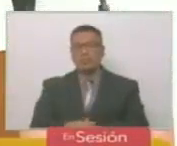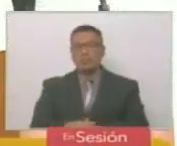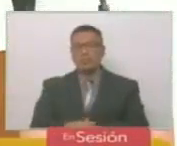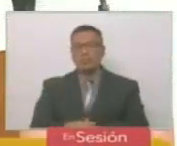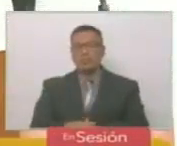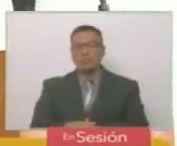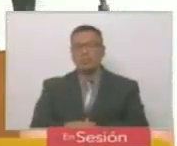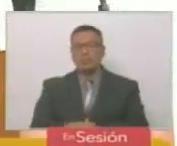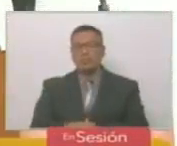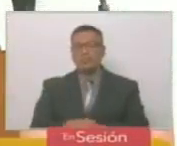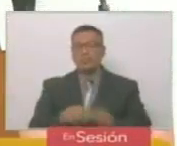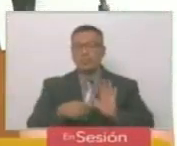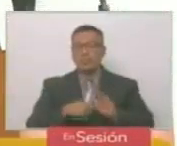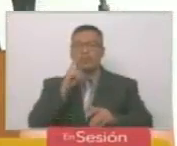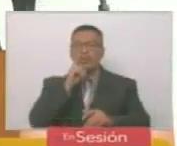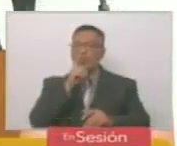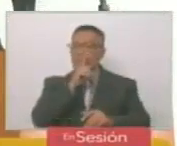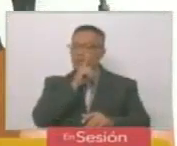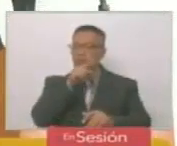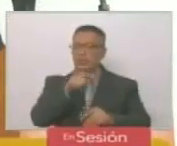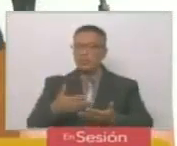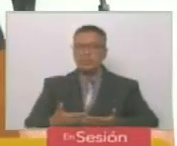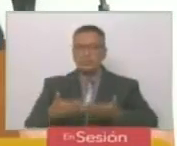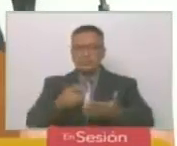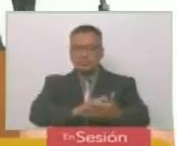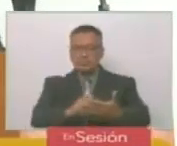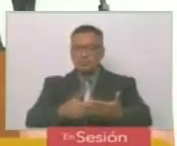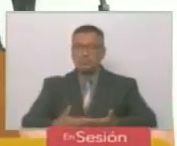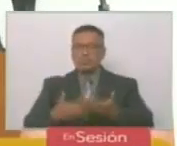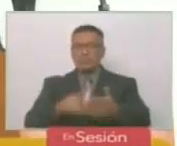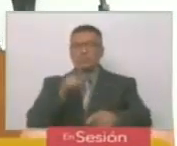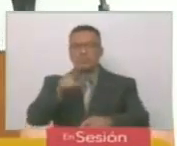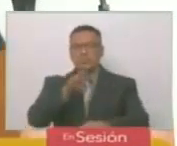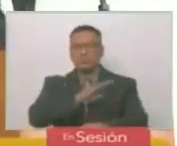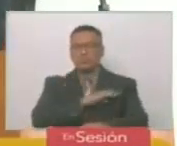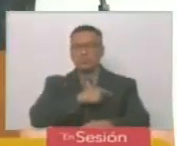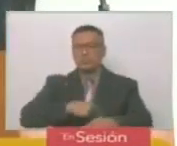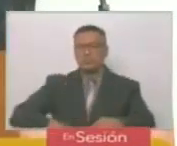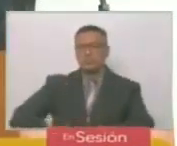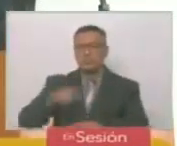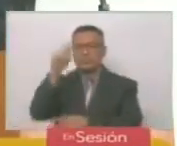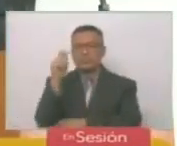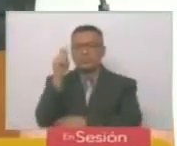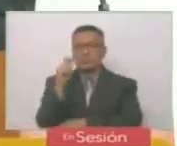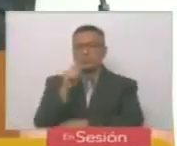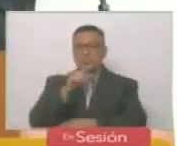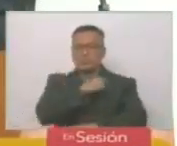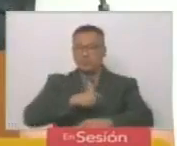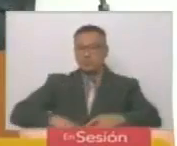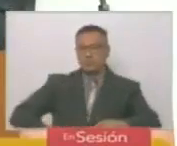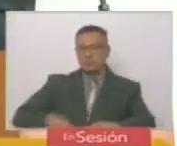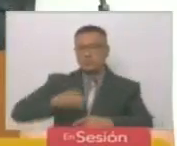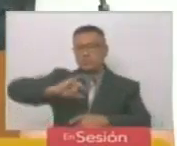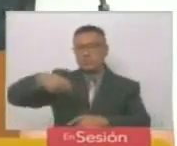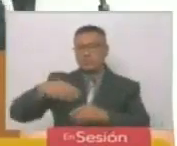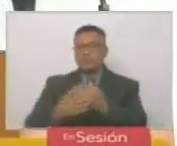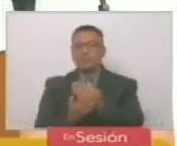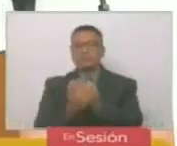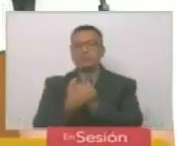que postuló el nombre de su presidente, el diputado presidente Jorge Rodríguez